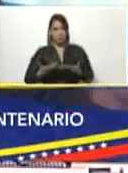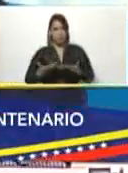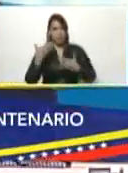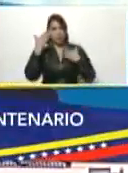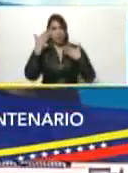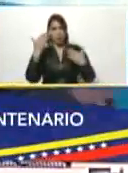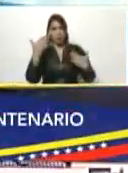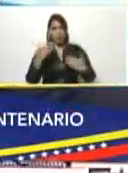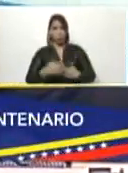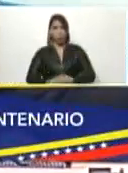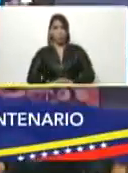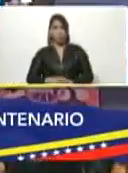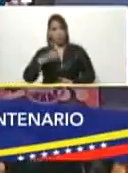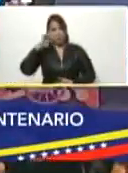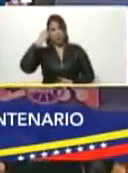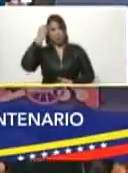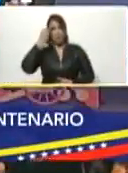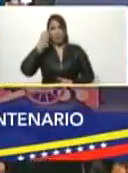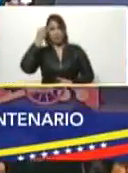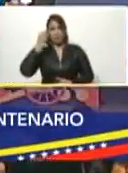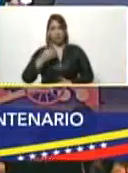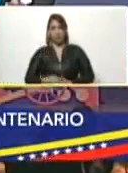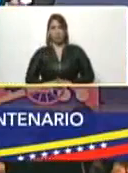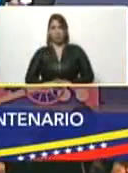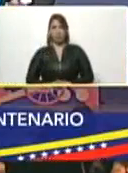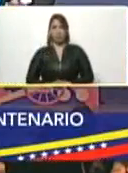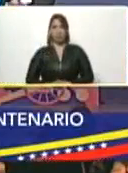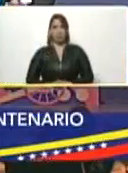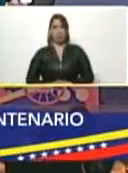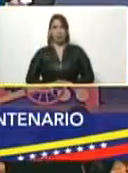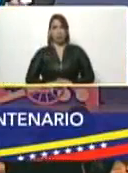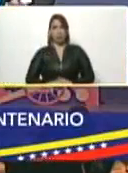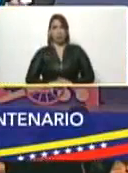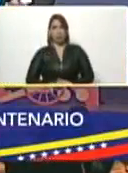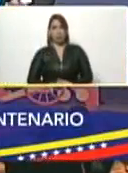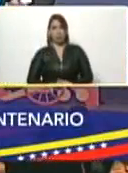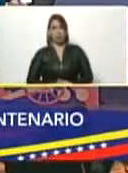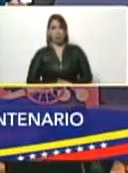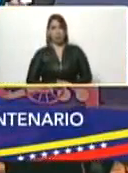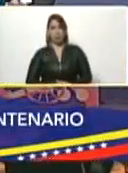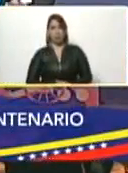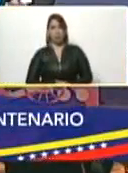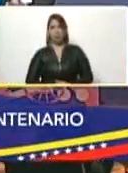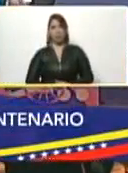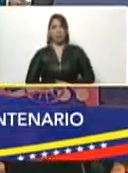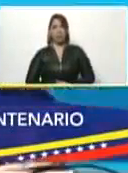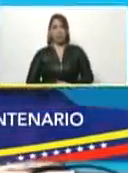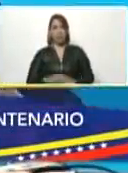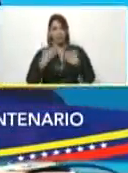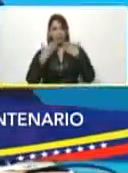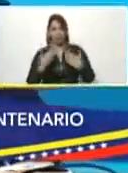una reflexión. Por favor, Pedro Calzadilla, adelante. Gracias, presidente.